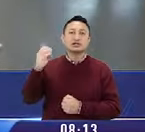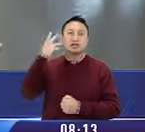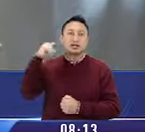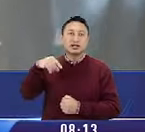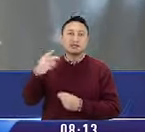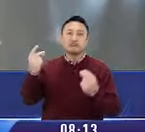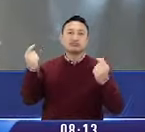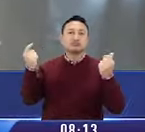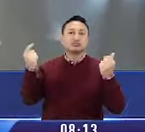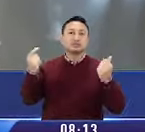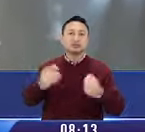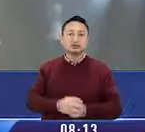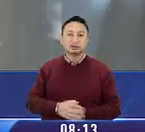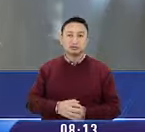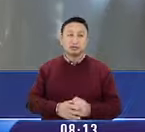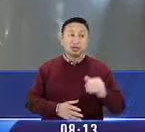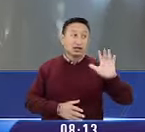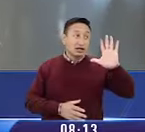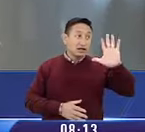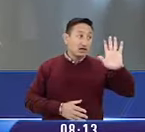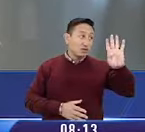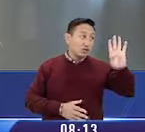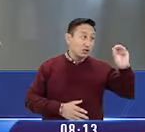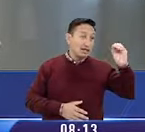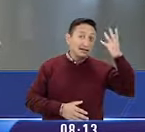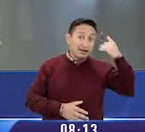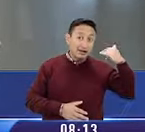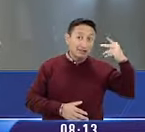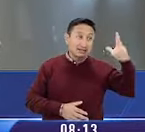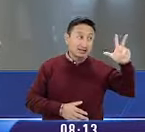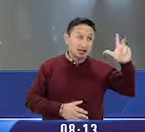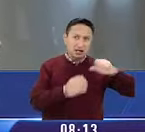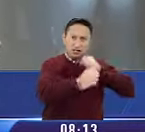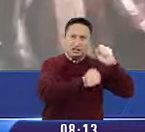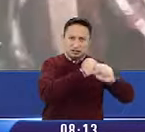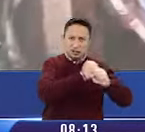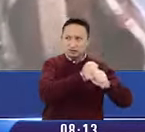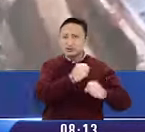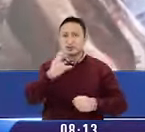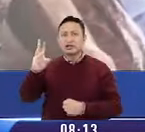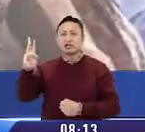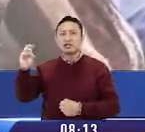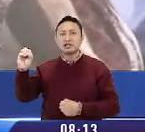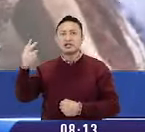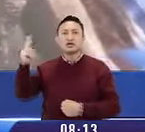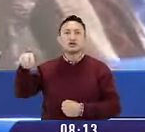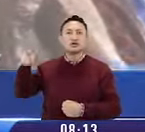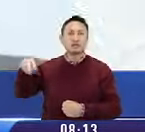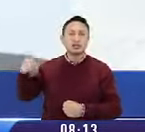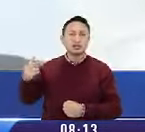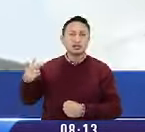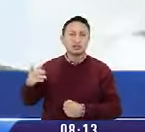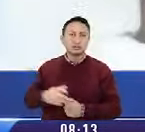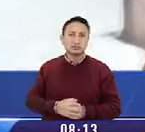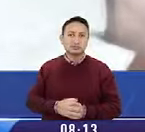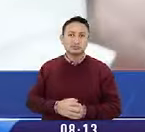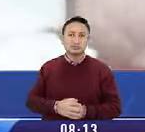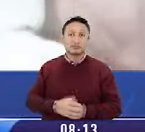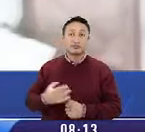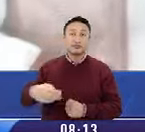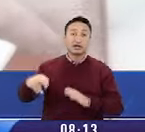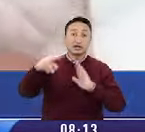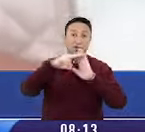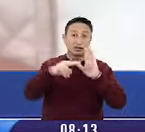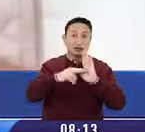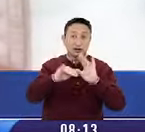días. De 540 días, más de 3 años, a 60 días, es decir, 2 meses. Si la ordenanza